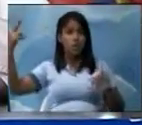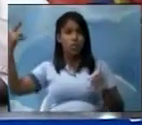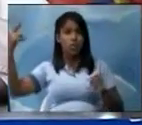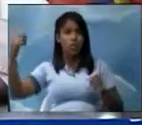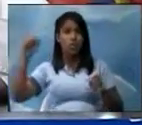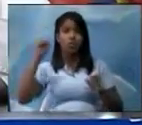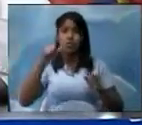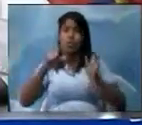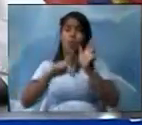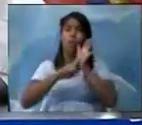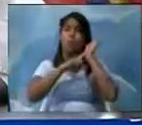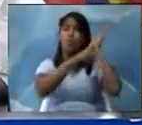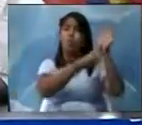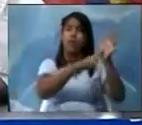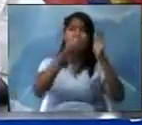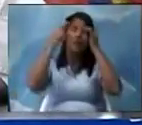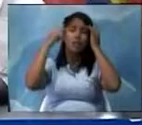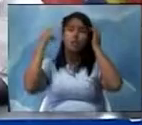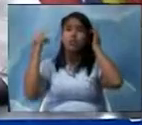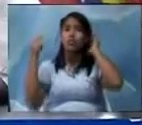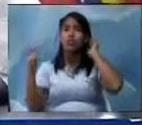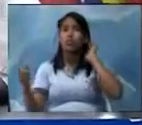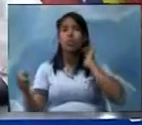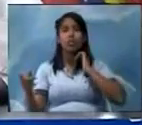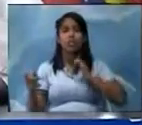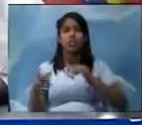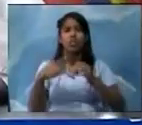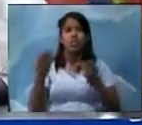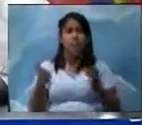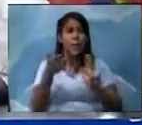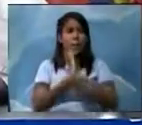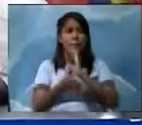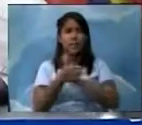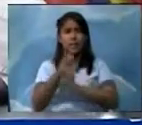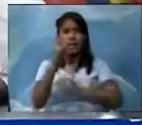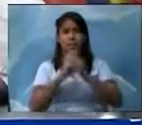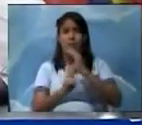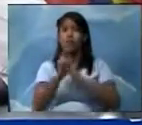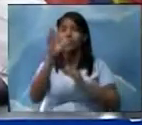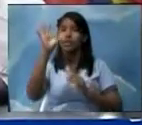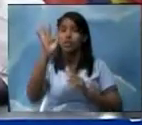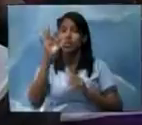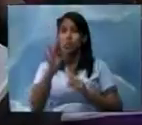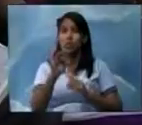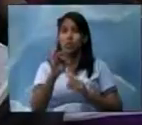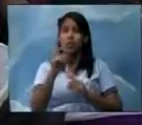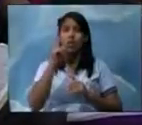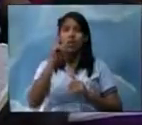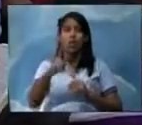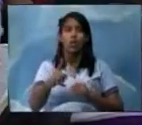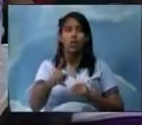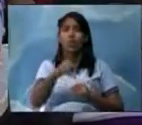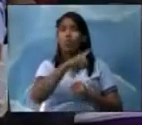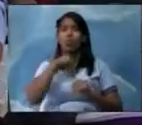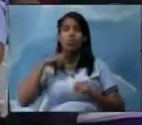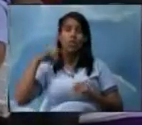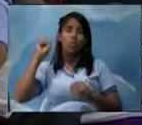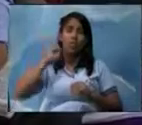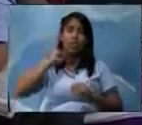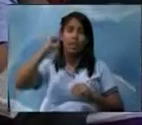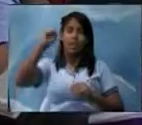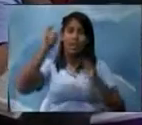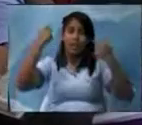sueño Qué pasa cielito si no le mostraban el sueño en el versículo 9 una sola